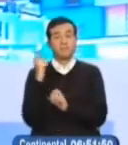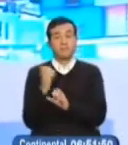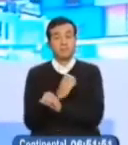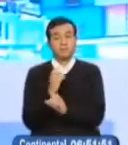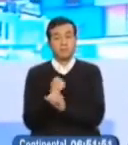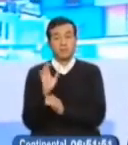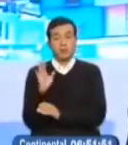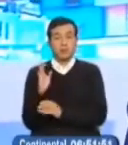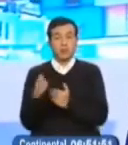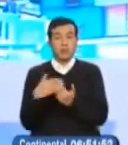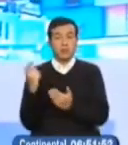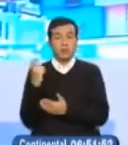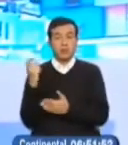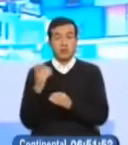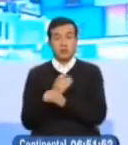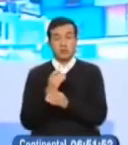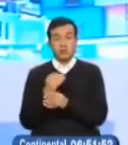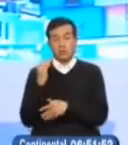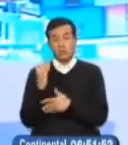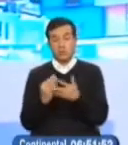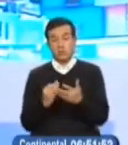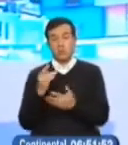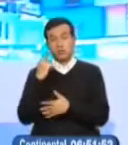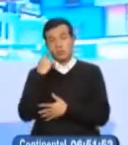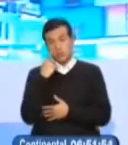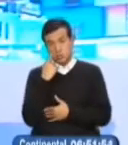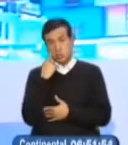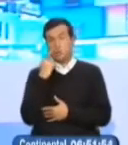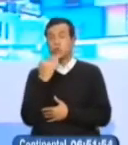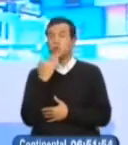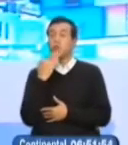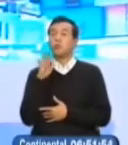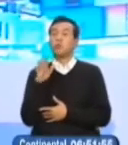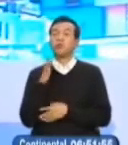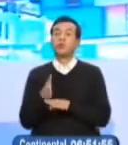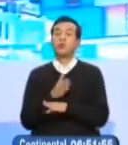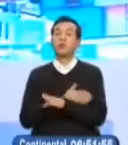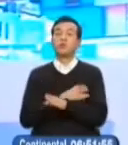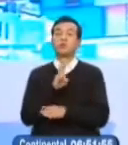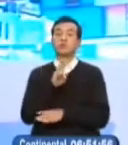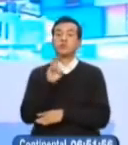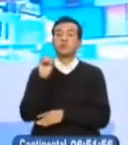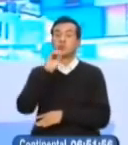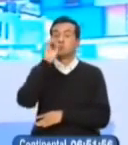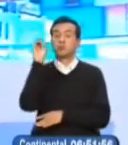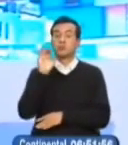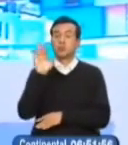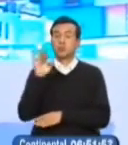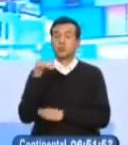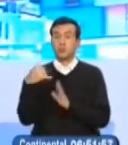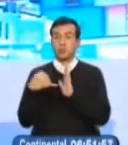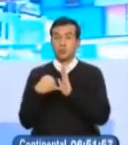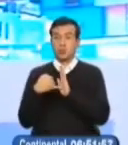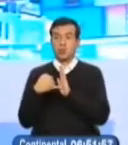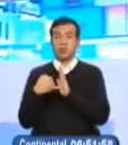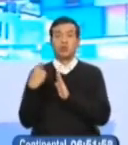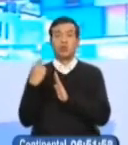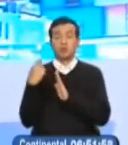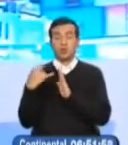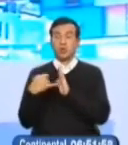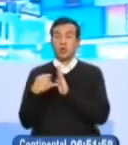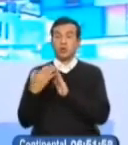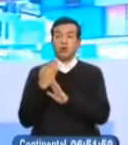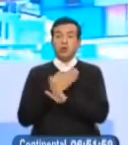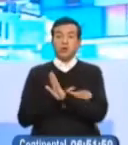de una manera más sencilla en función de los resultados del ejercicio anterior, el 50% del impuesto a la renta causado del ejercicio